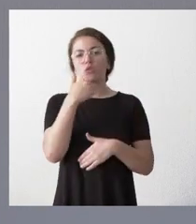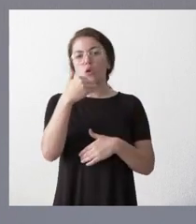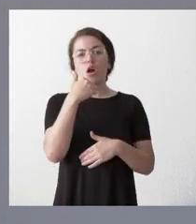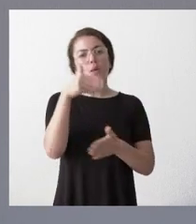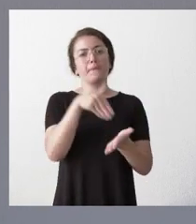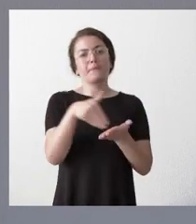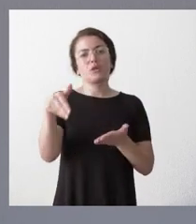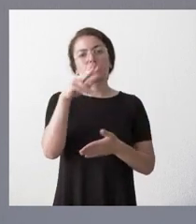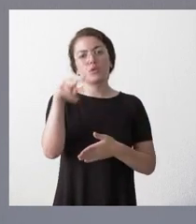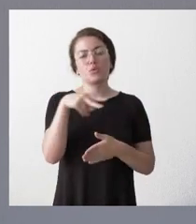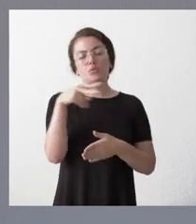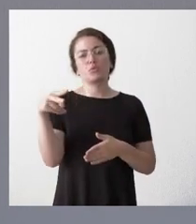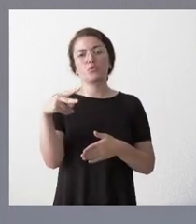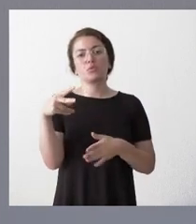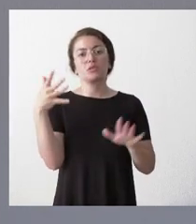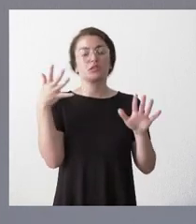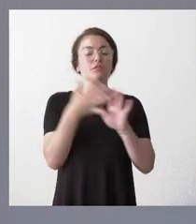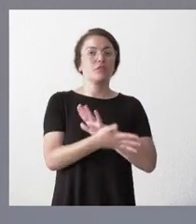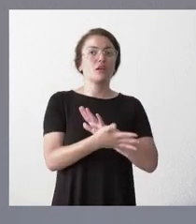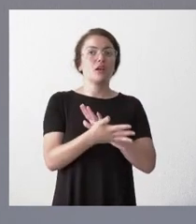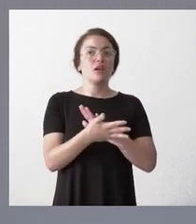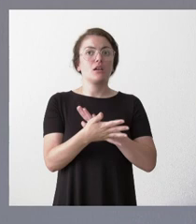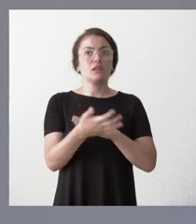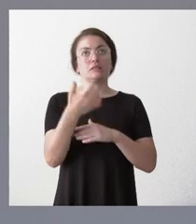La cantidad, lógicamente, si usted